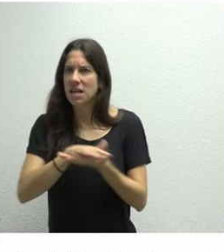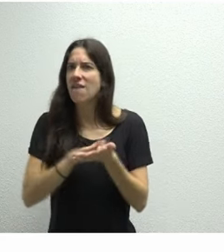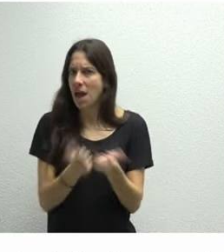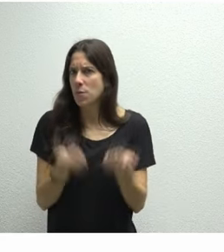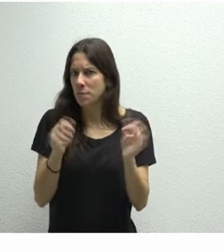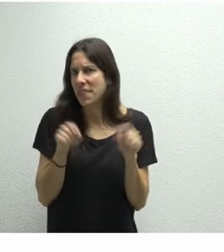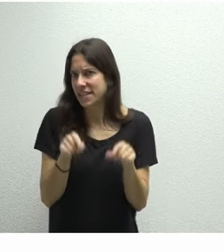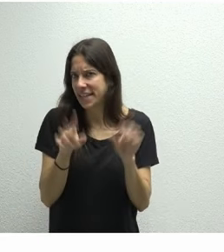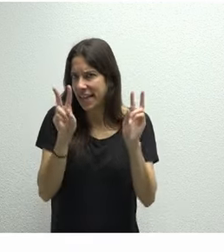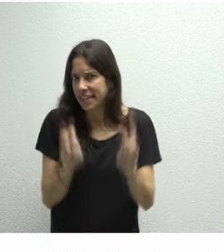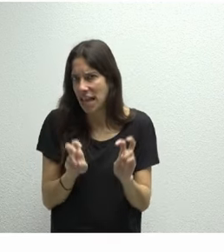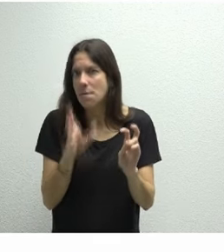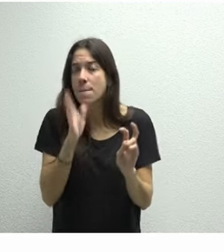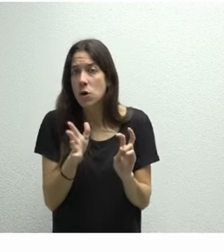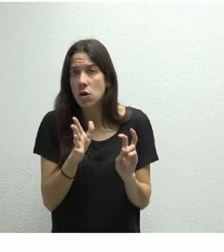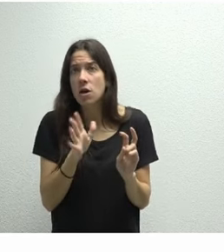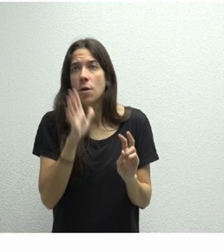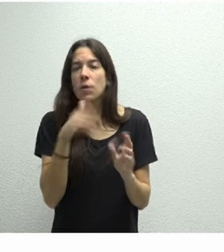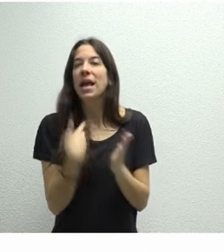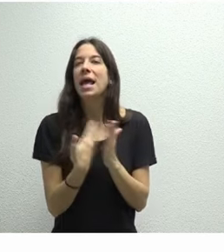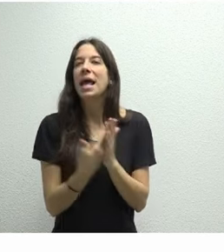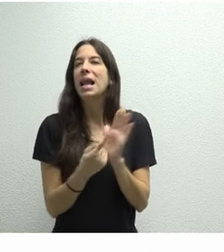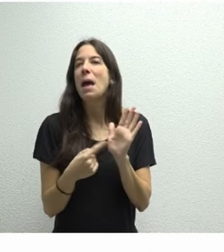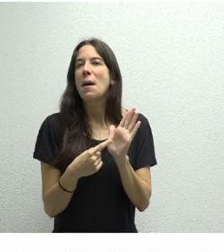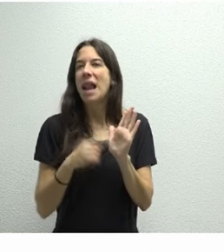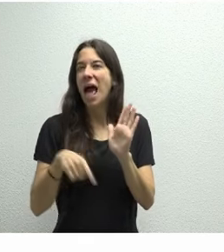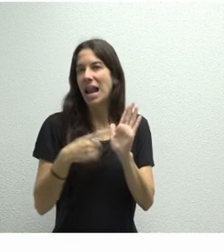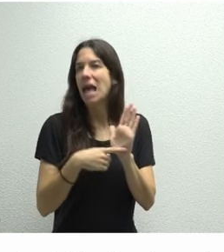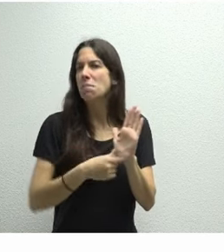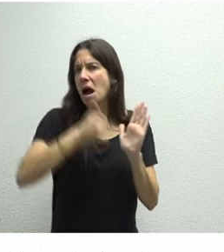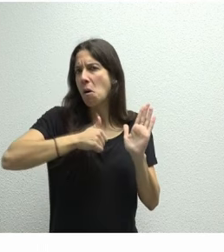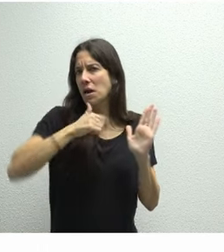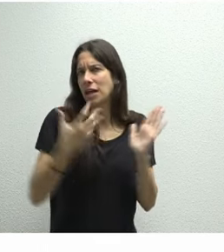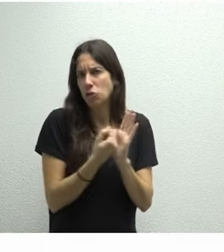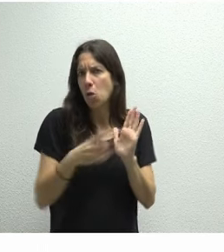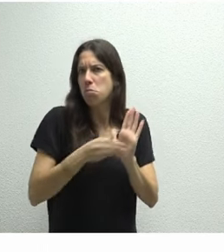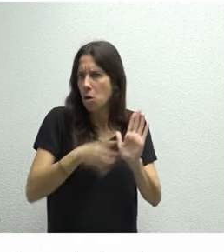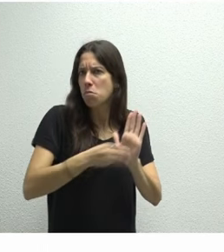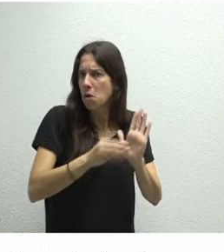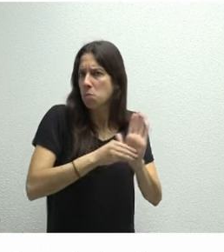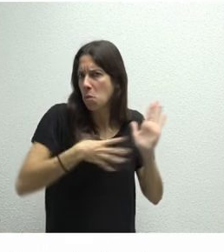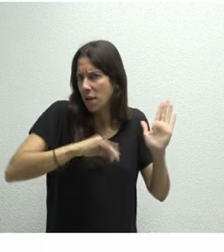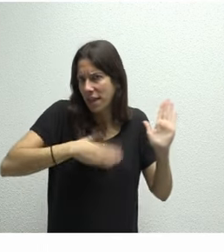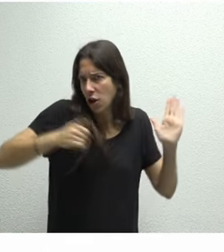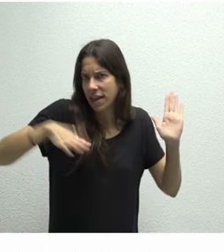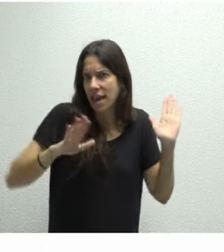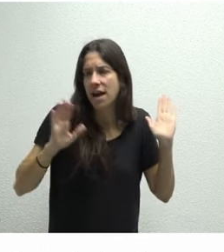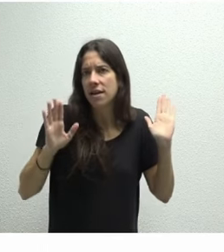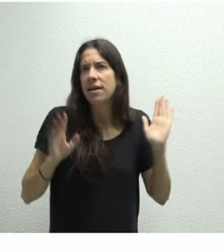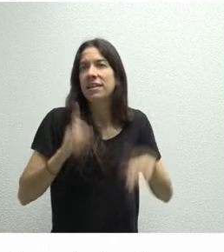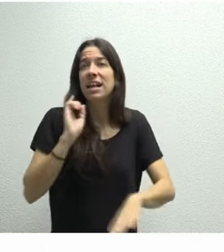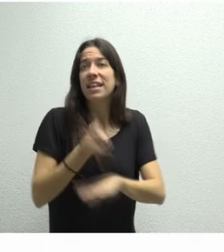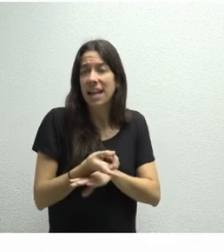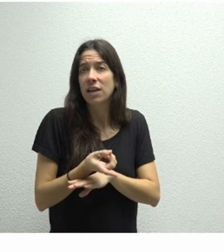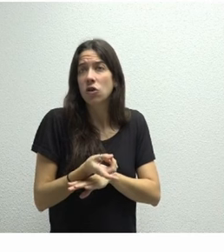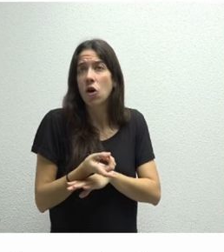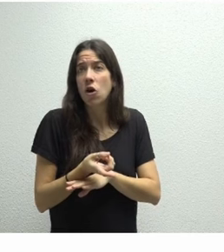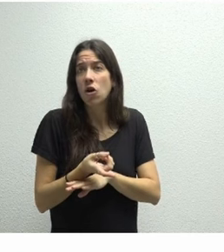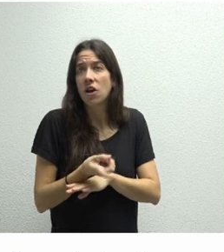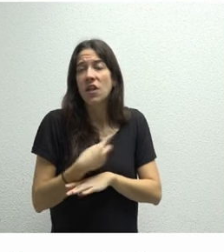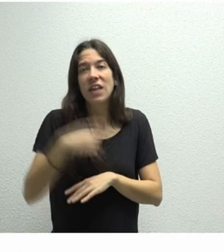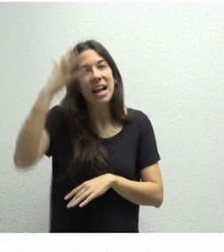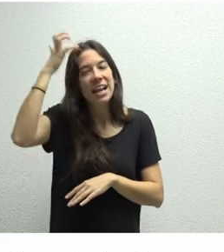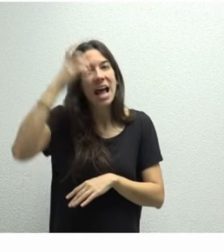porque Bueno sobre el papel lo aguanta todo ciertamente no y el director de director verdad del Real